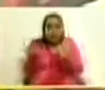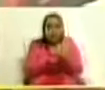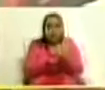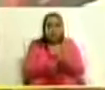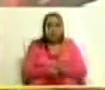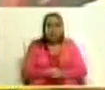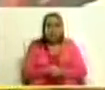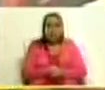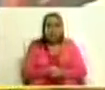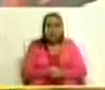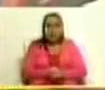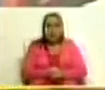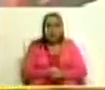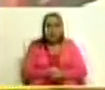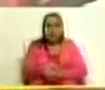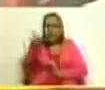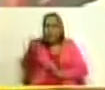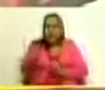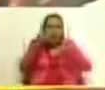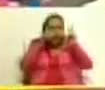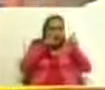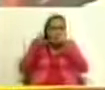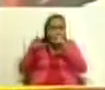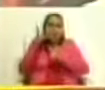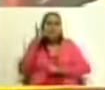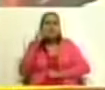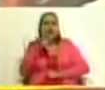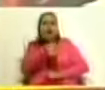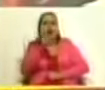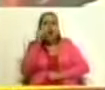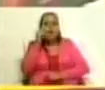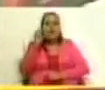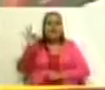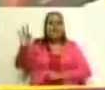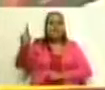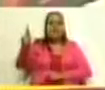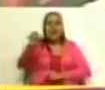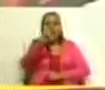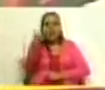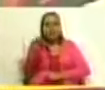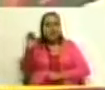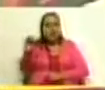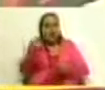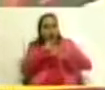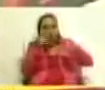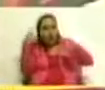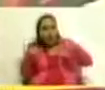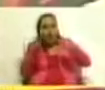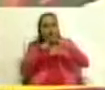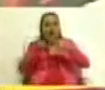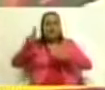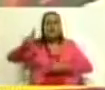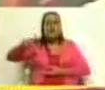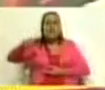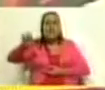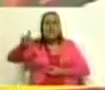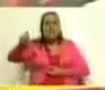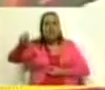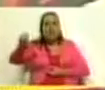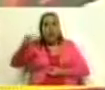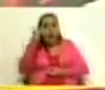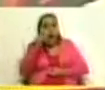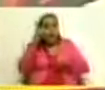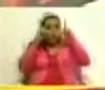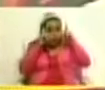de fotógrafos como Fraso, como Orlando Ugueto. Ahí quedaron los testimonios de la